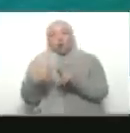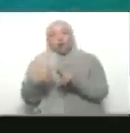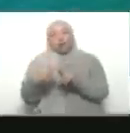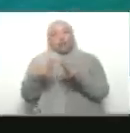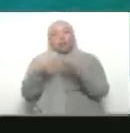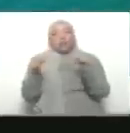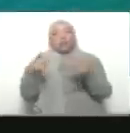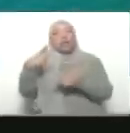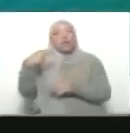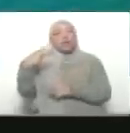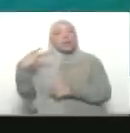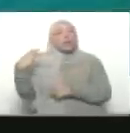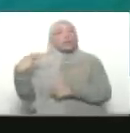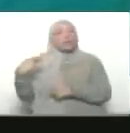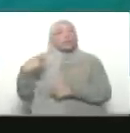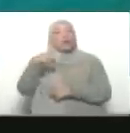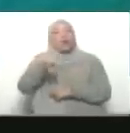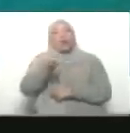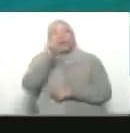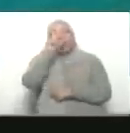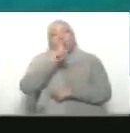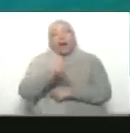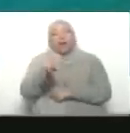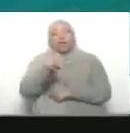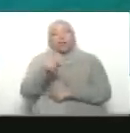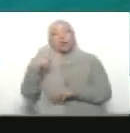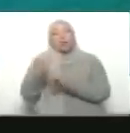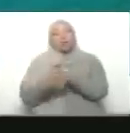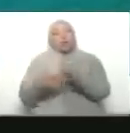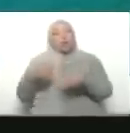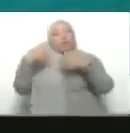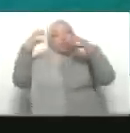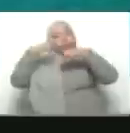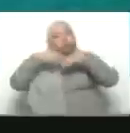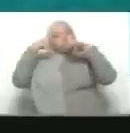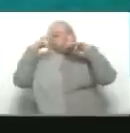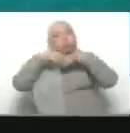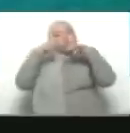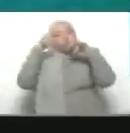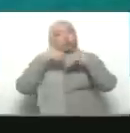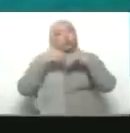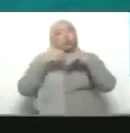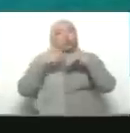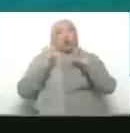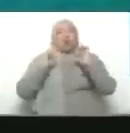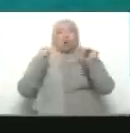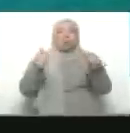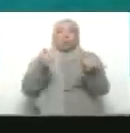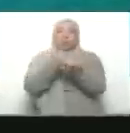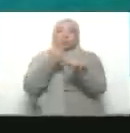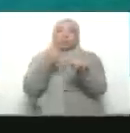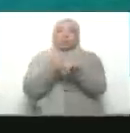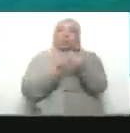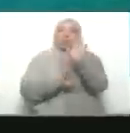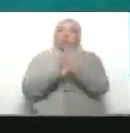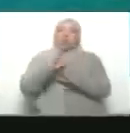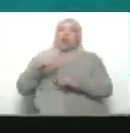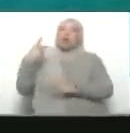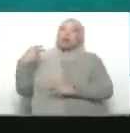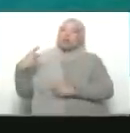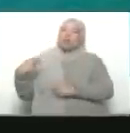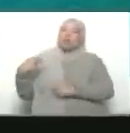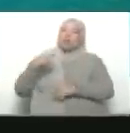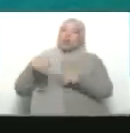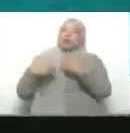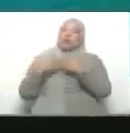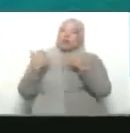a tejerías a un año de la tragedia tejerías está renaciendo el Renacer de tejería